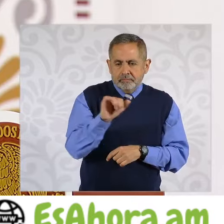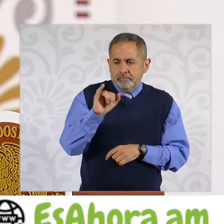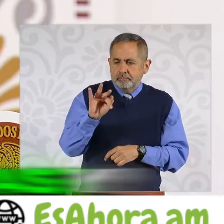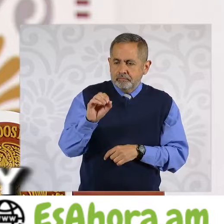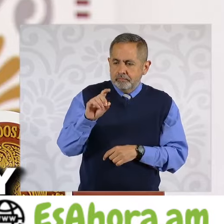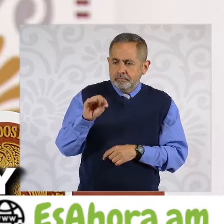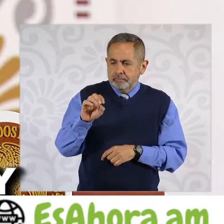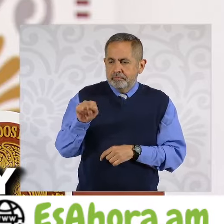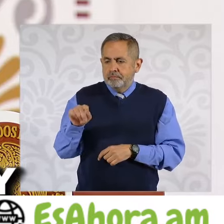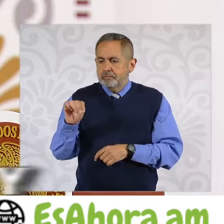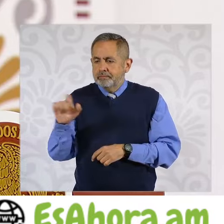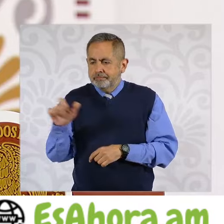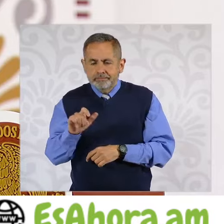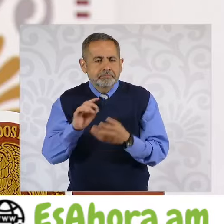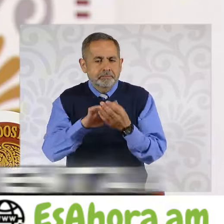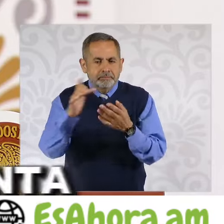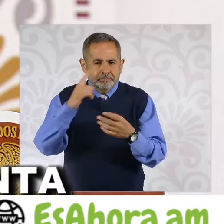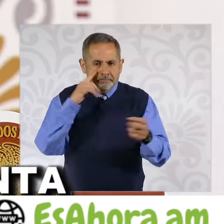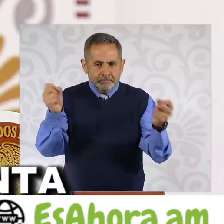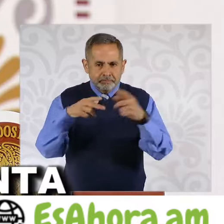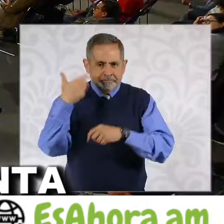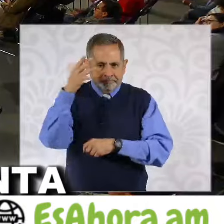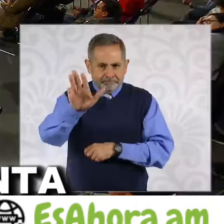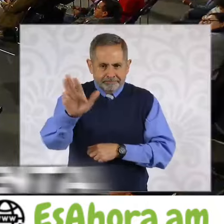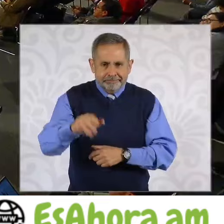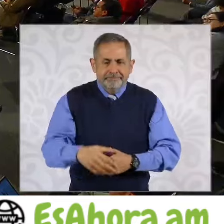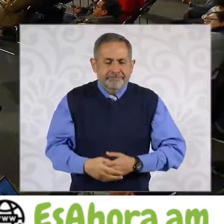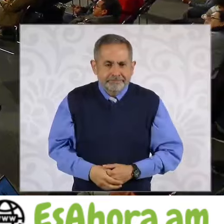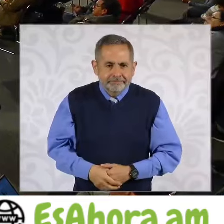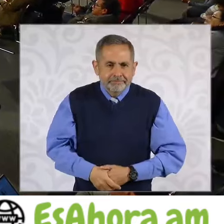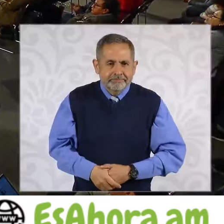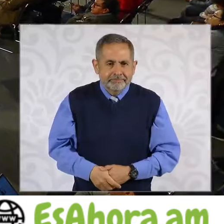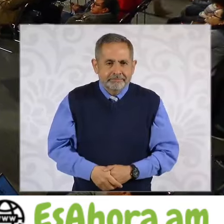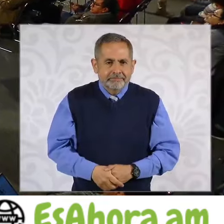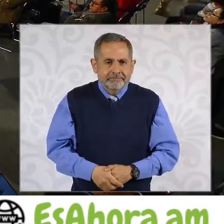detectordementiras@infodemia.mx. Muchas gracias y hasta el próximo miércoles. Presidenta.